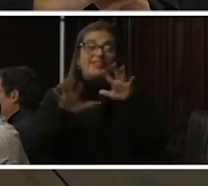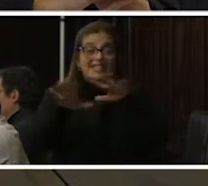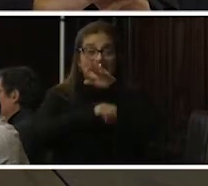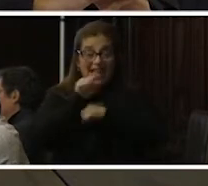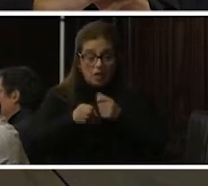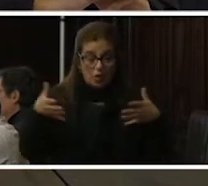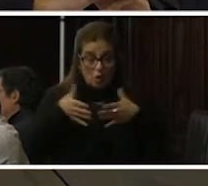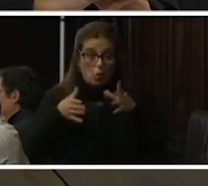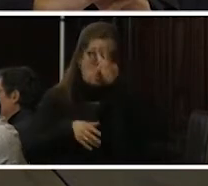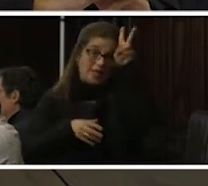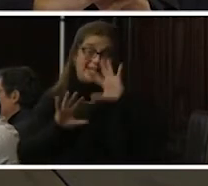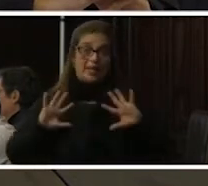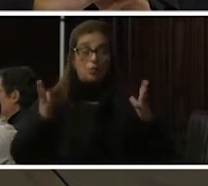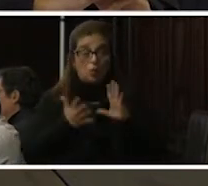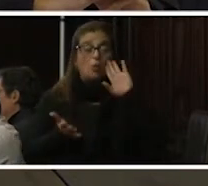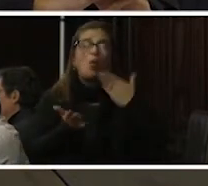del Mundo.